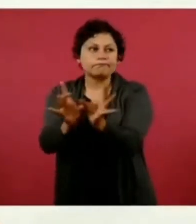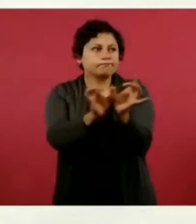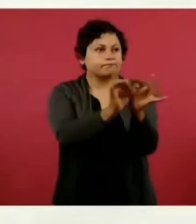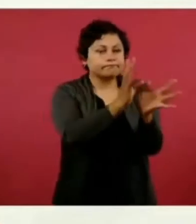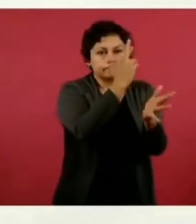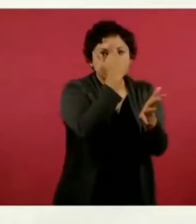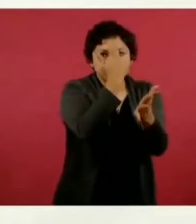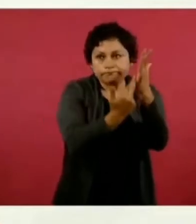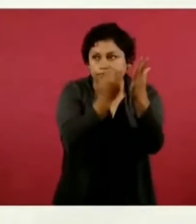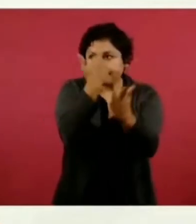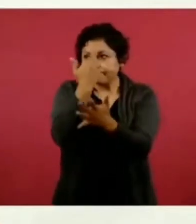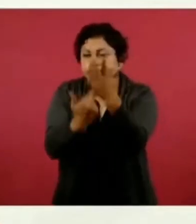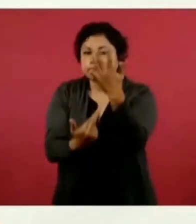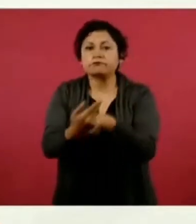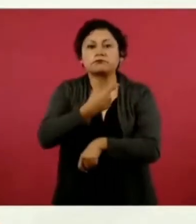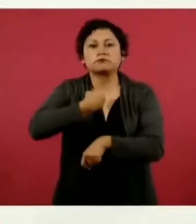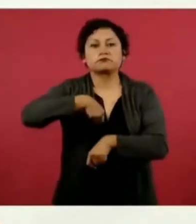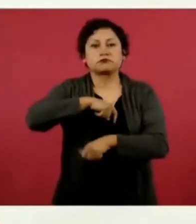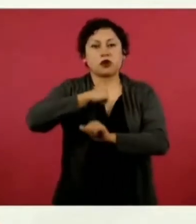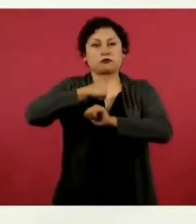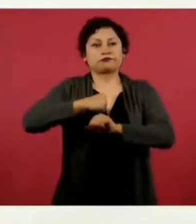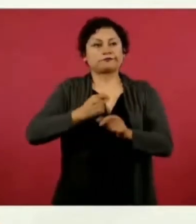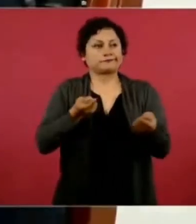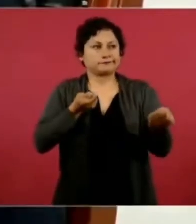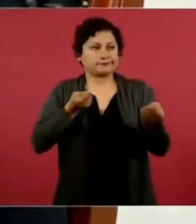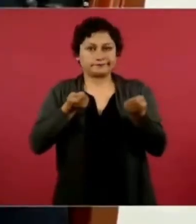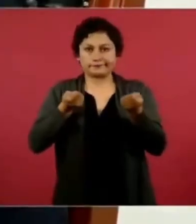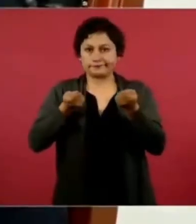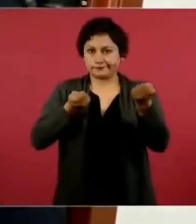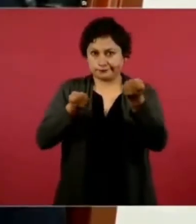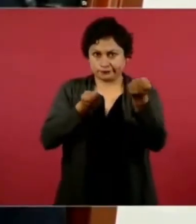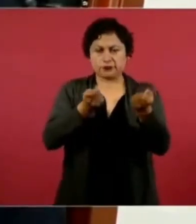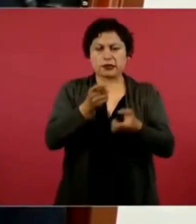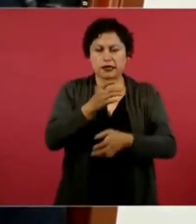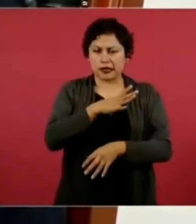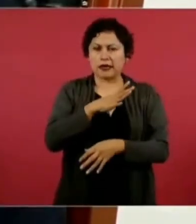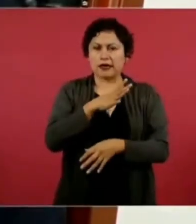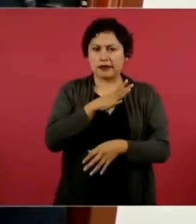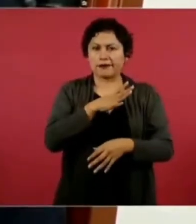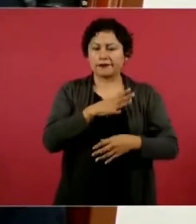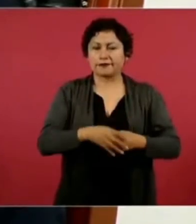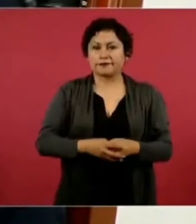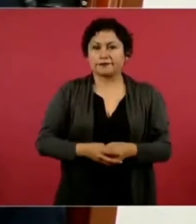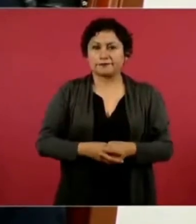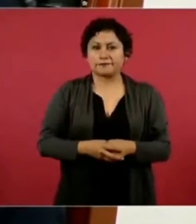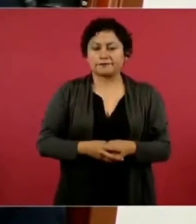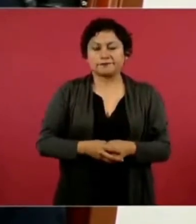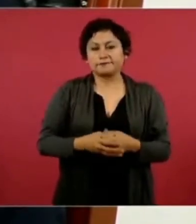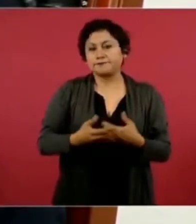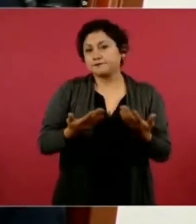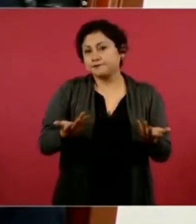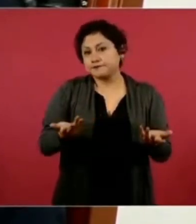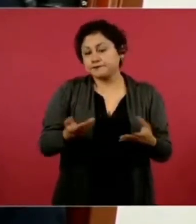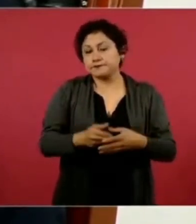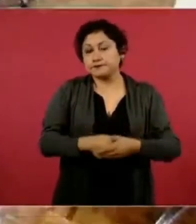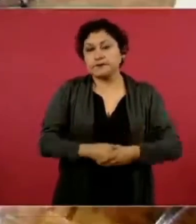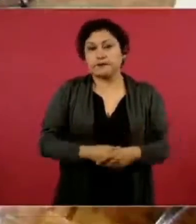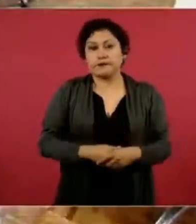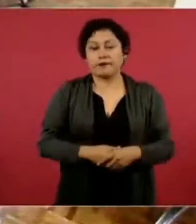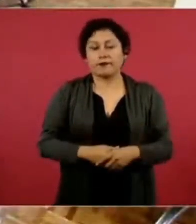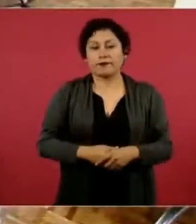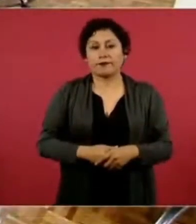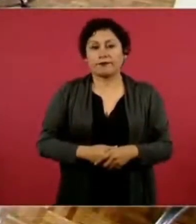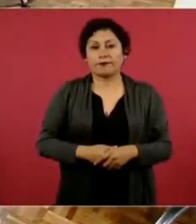que vamos controlando. No solo porque todos los días